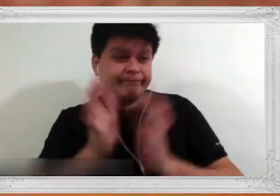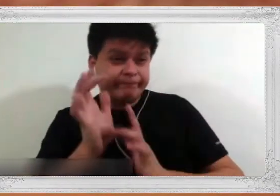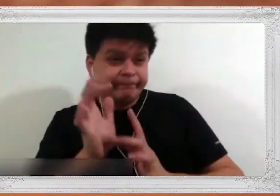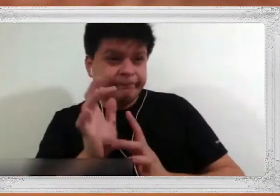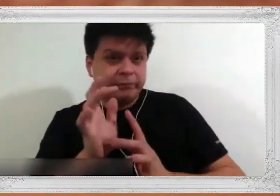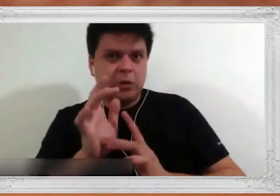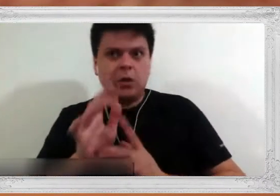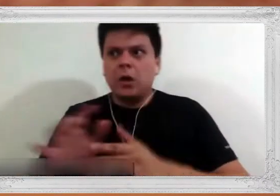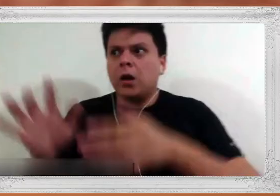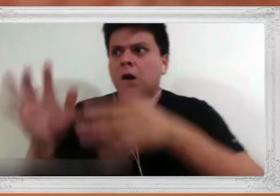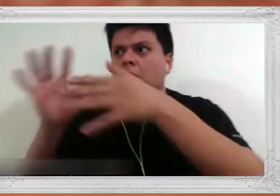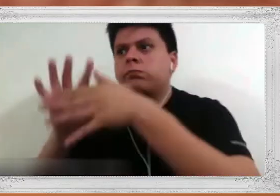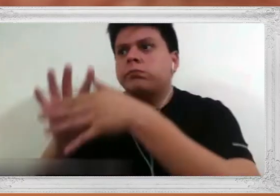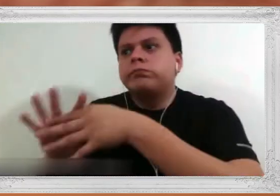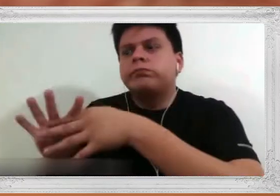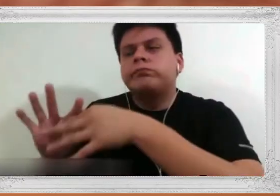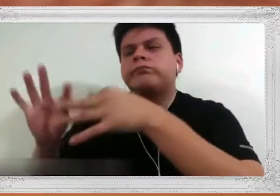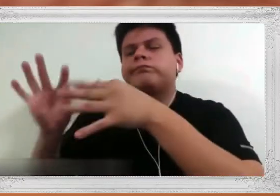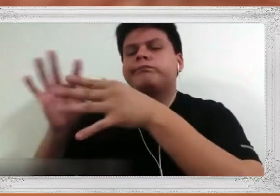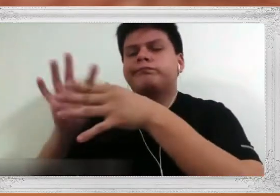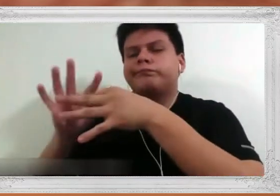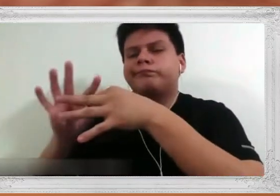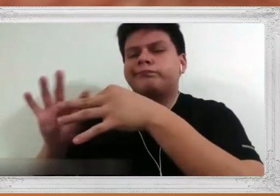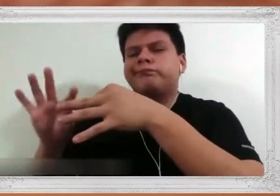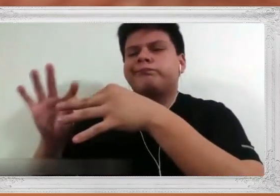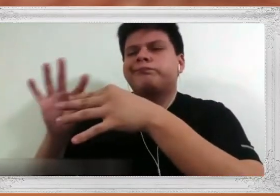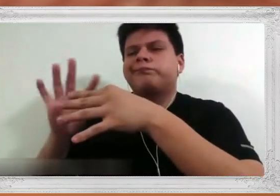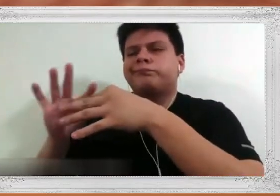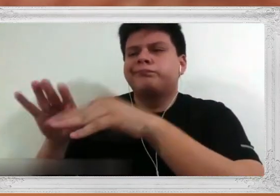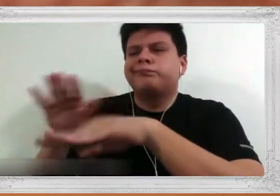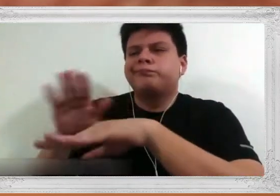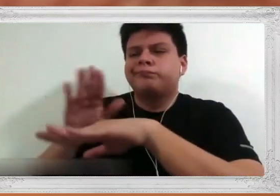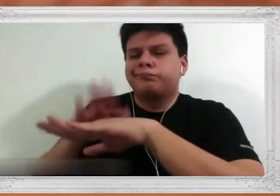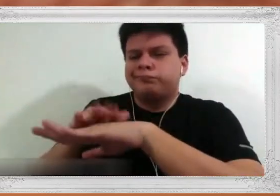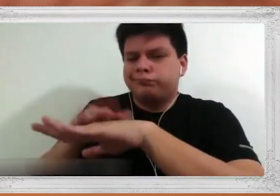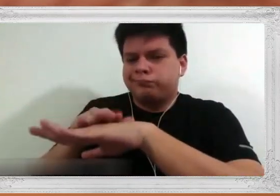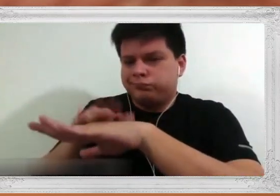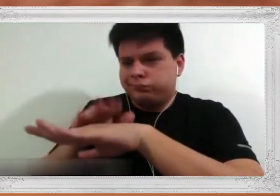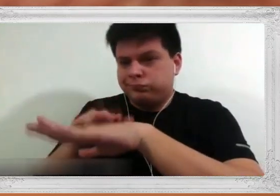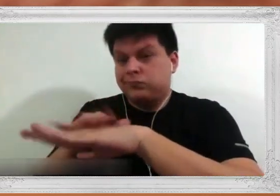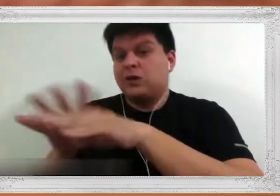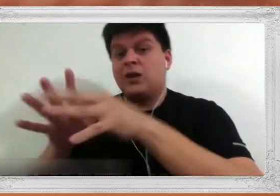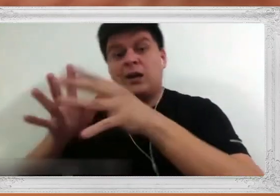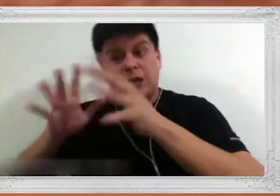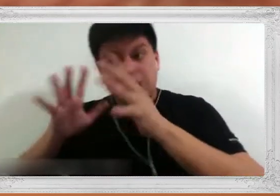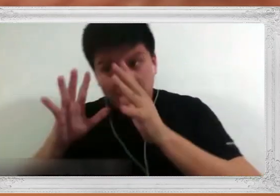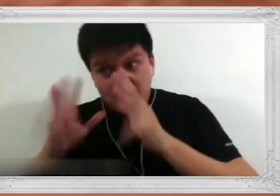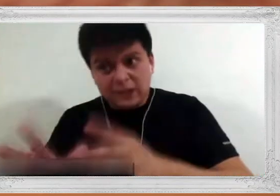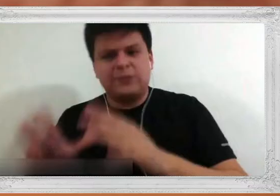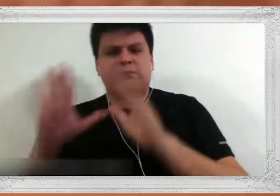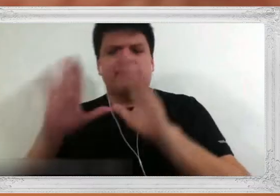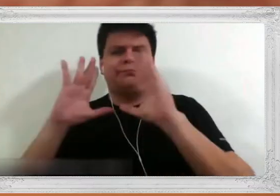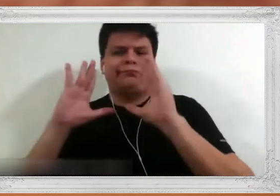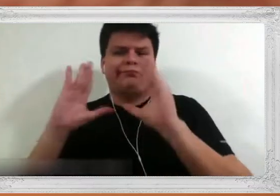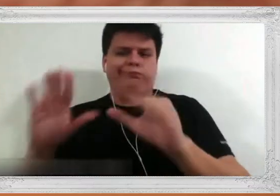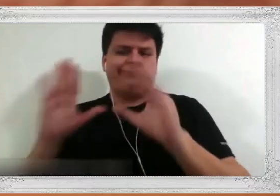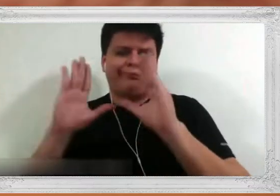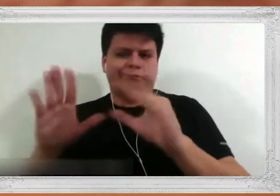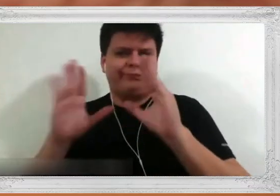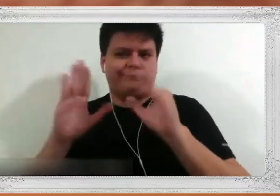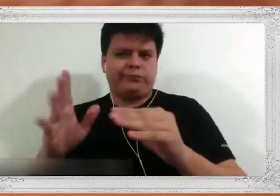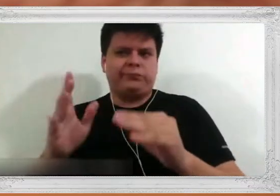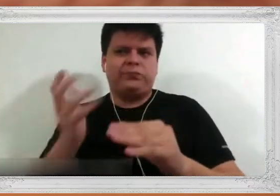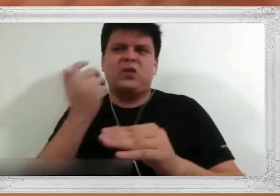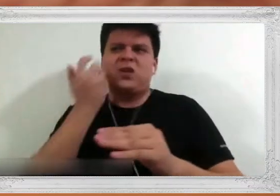ayuda a llamarla con su verdadero nombre y de este modo endereza correctamente su deseo en la